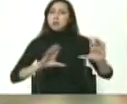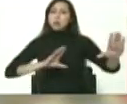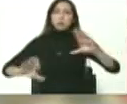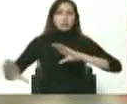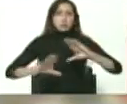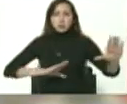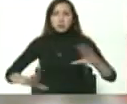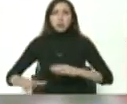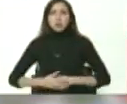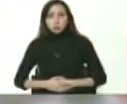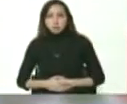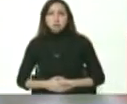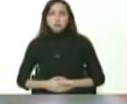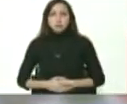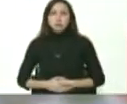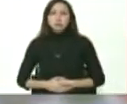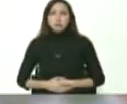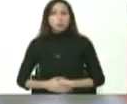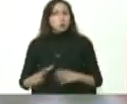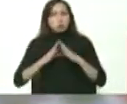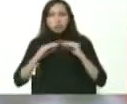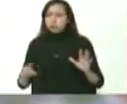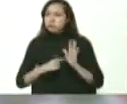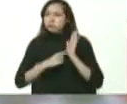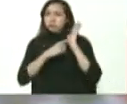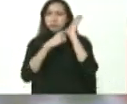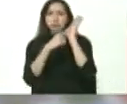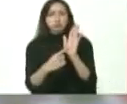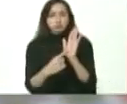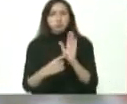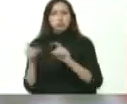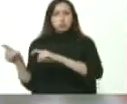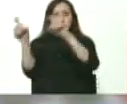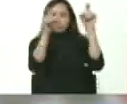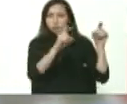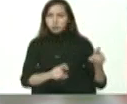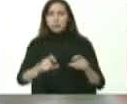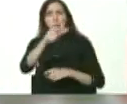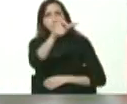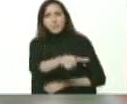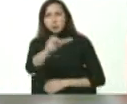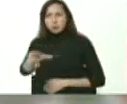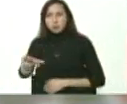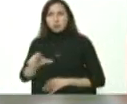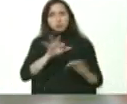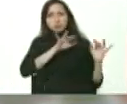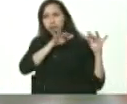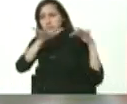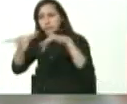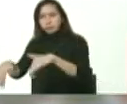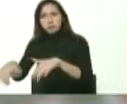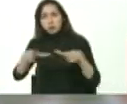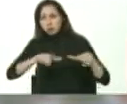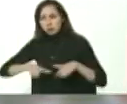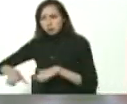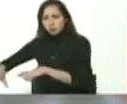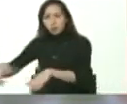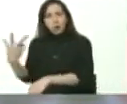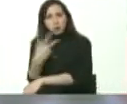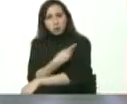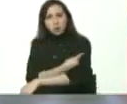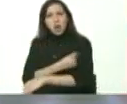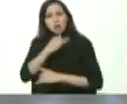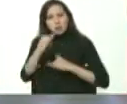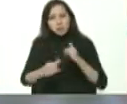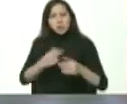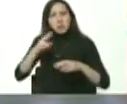popular boca, oreja, maneja para que la gente vaya a los puntos de vacunación, lleve a su niño, lleve a